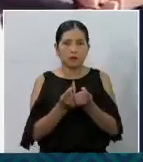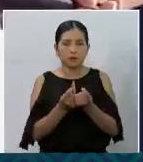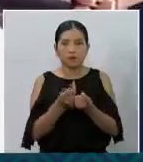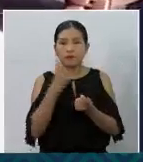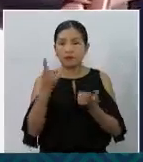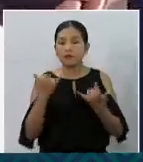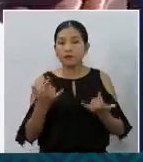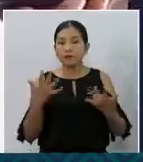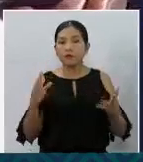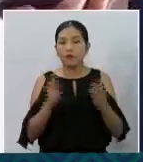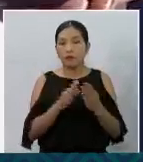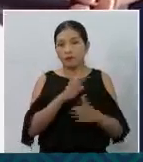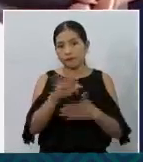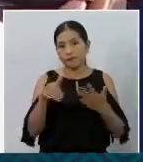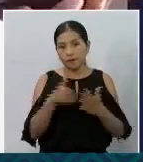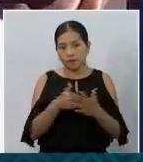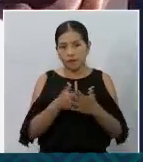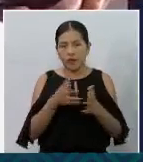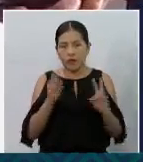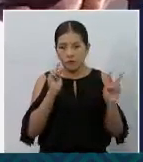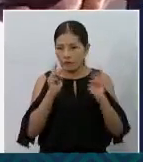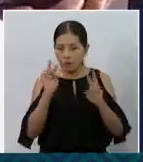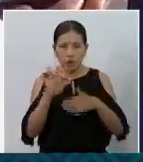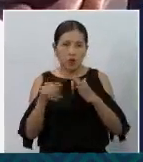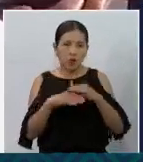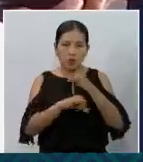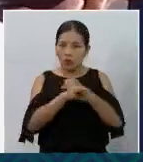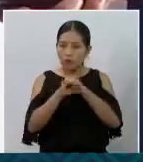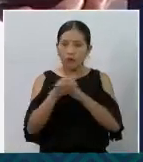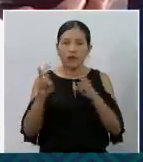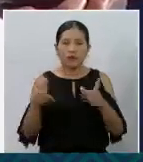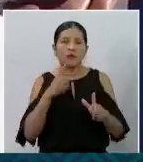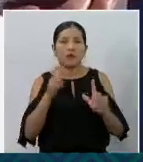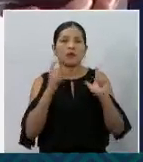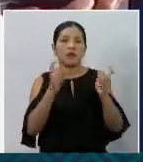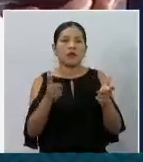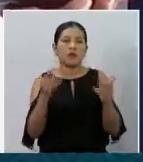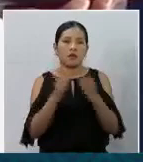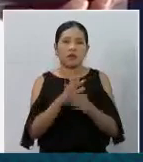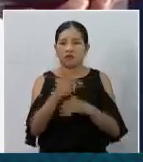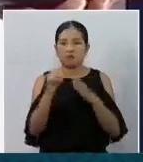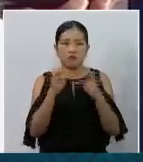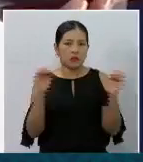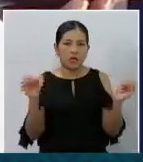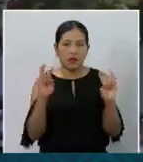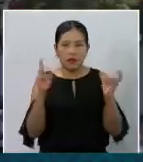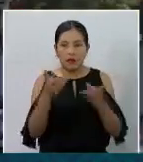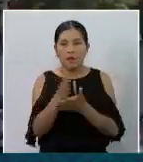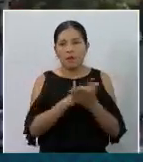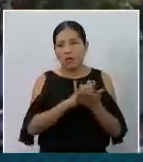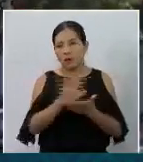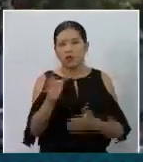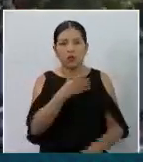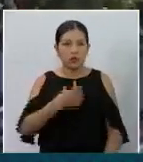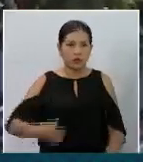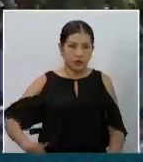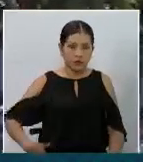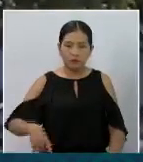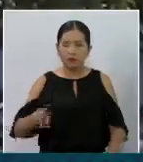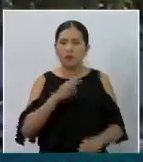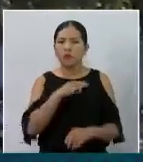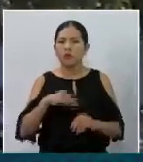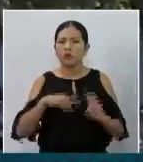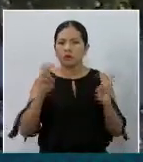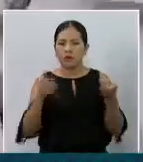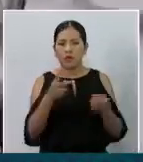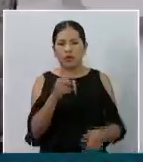el momento al menos no he visto públicamente de que se ha hecho entrega absolutamente nada por parte de la gobernación. En el caso del municipio de Entre